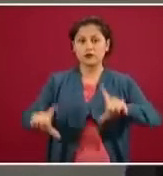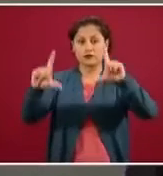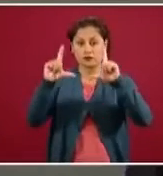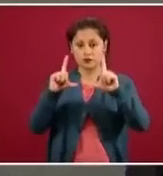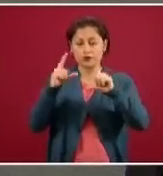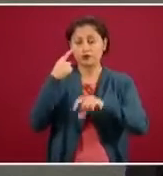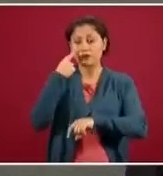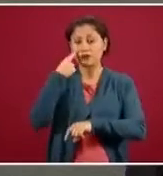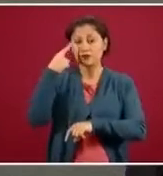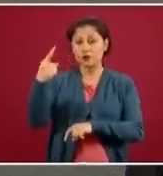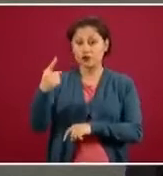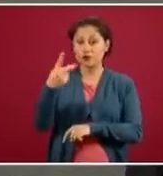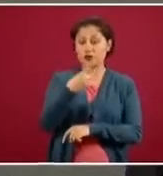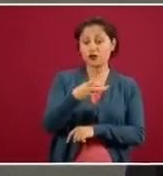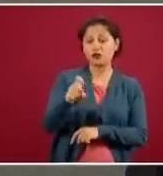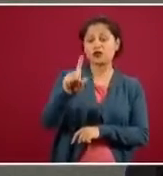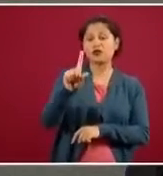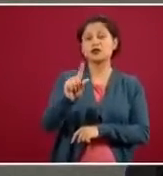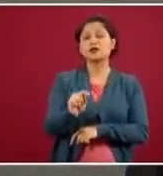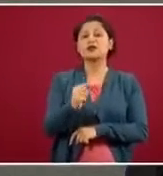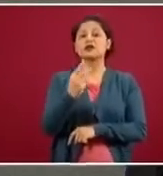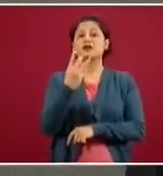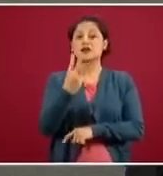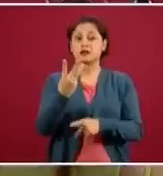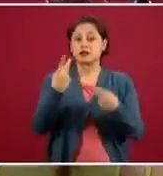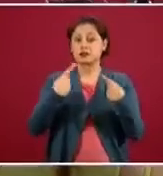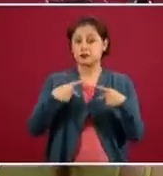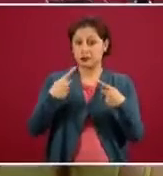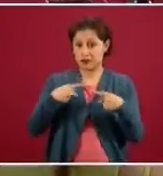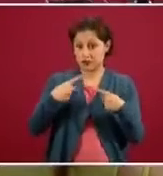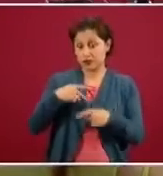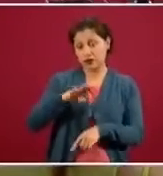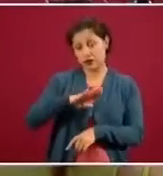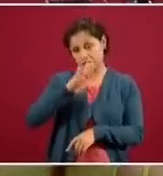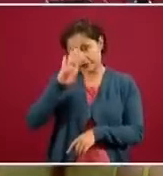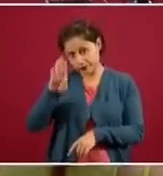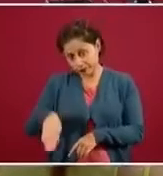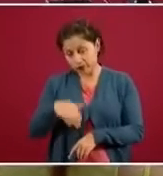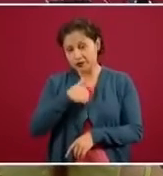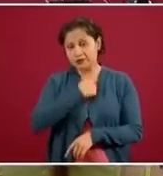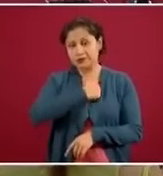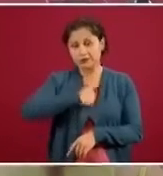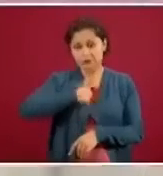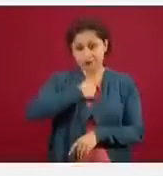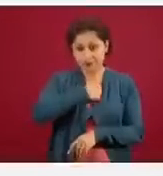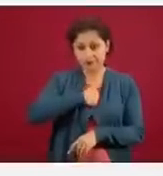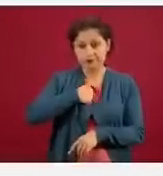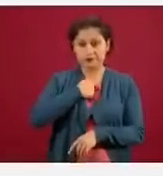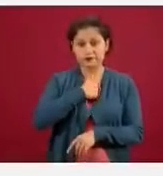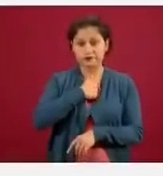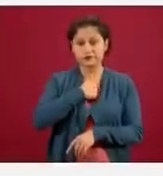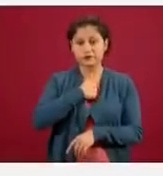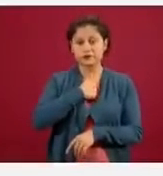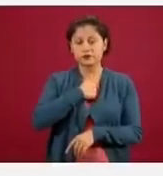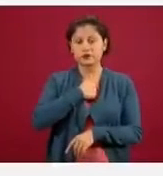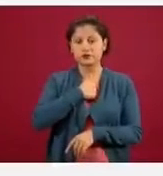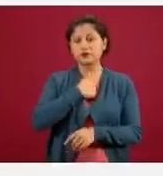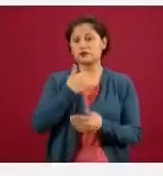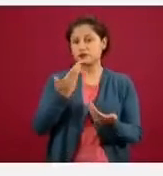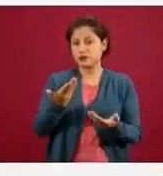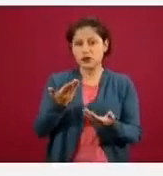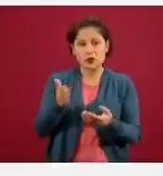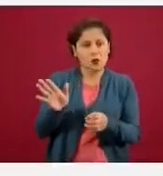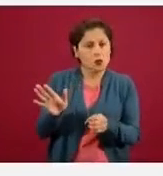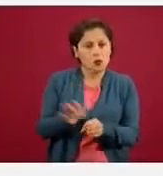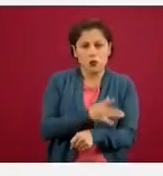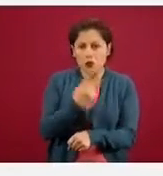de las 273 personas que lamentablemente han fallecido, la asociación que venimos refiriendo